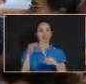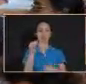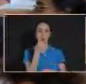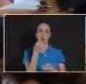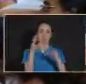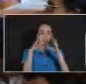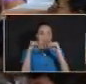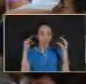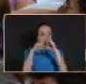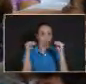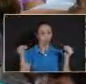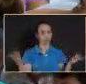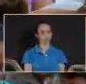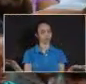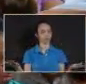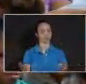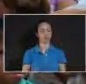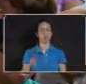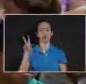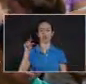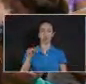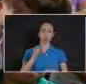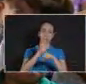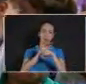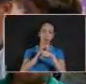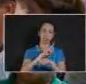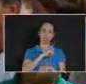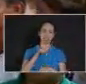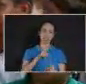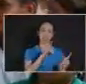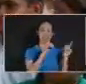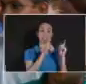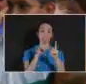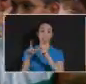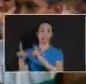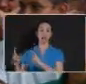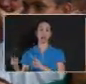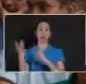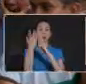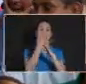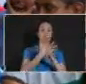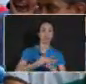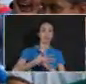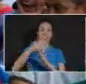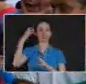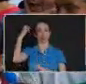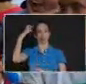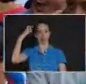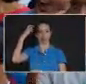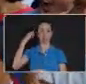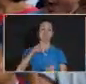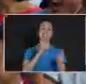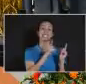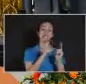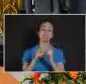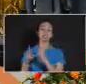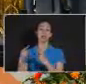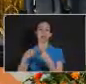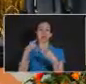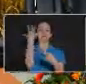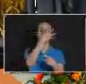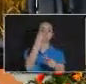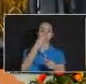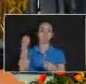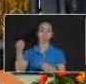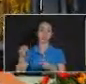No te dejes guiar por profecía, guíate por el Espíritu, por la palabra, a la